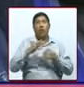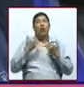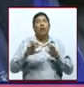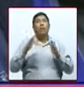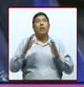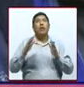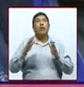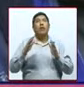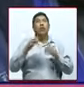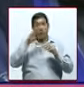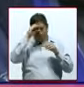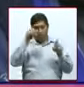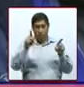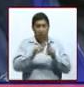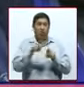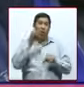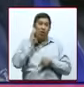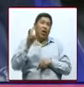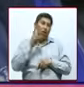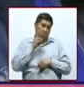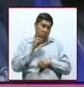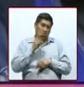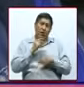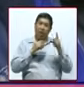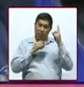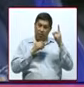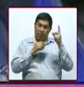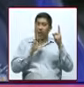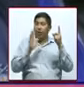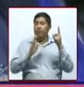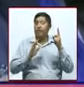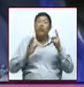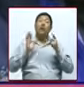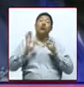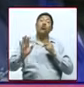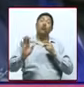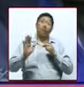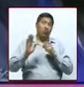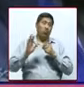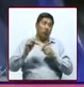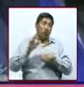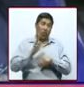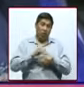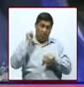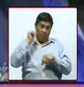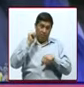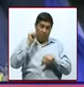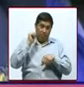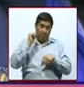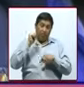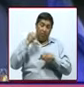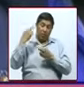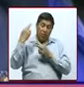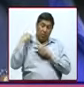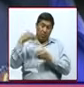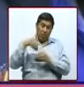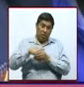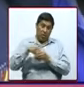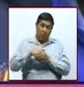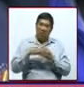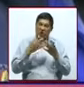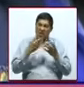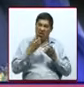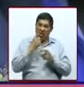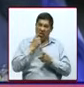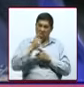este caso al hermano Evo. Si el TC no convoca, va a estar sigue con